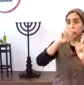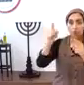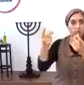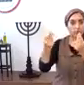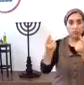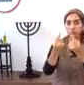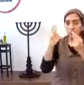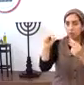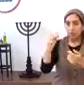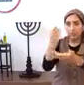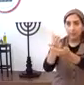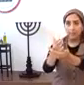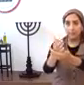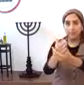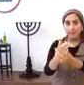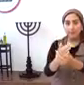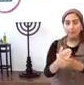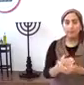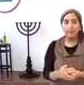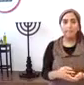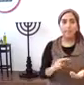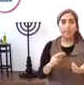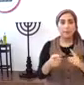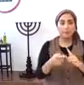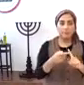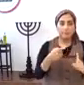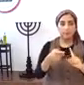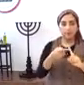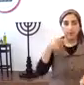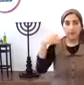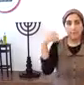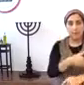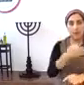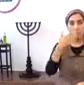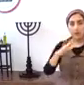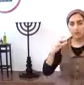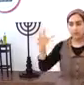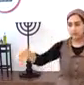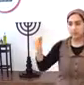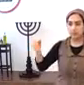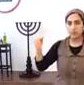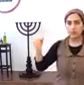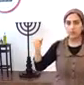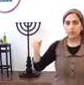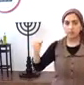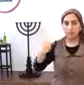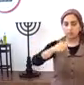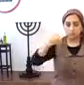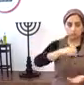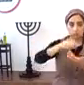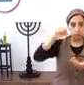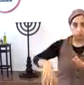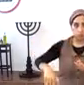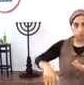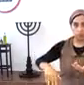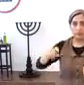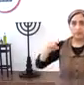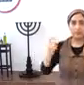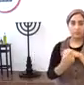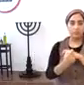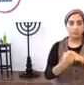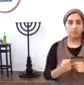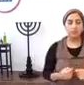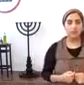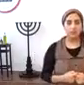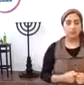no vayas al mal. Entonces, tomar las fuerzas del mal por el talón y